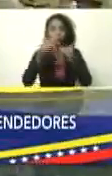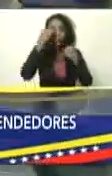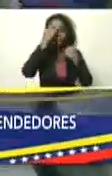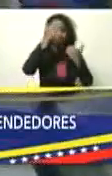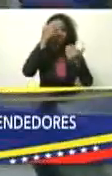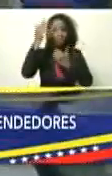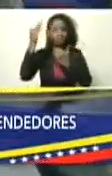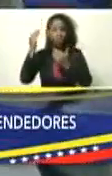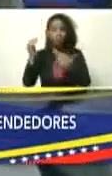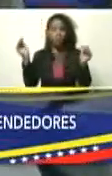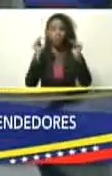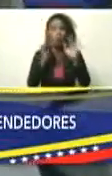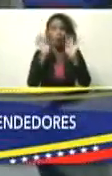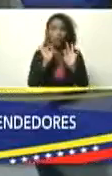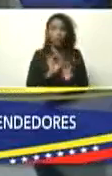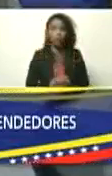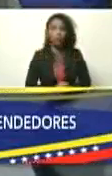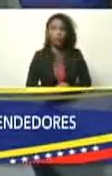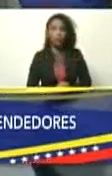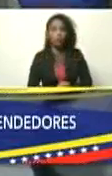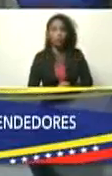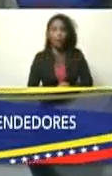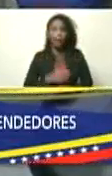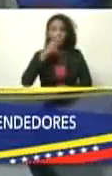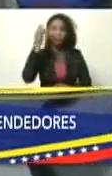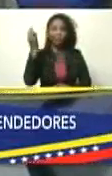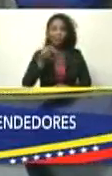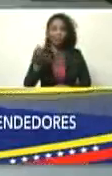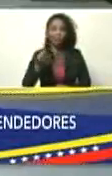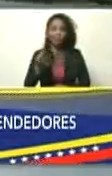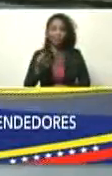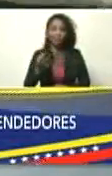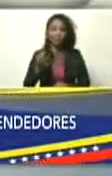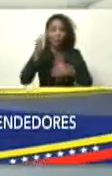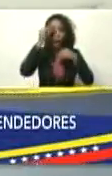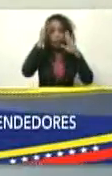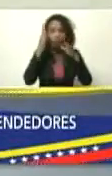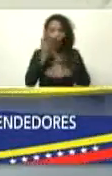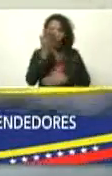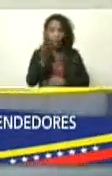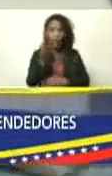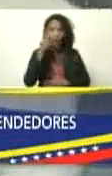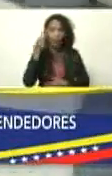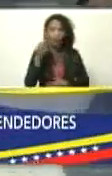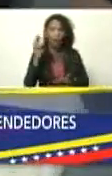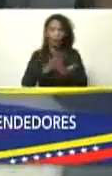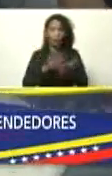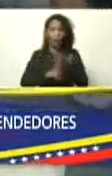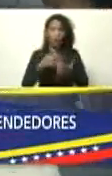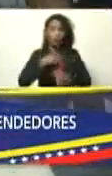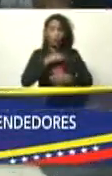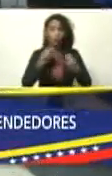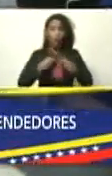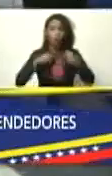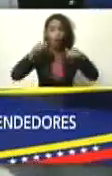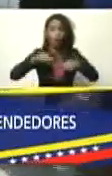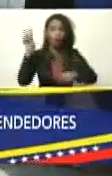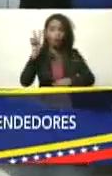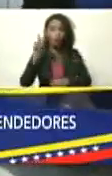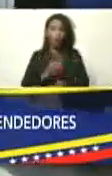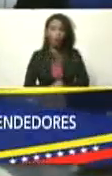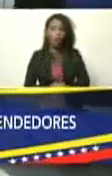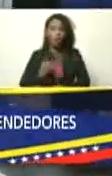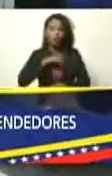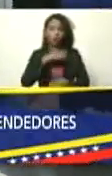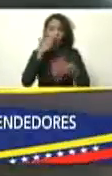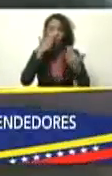presidente, igualmente. Bueno, realmente, escuchándolo a usted y la realidad que estamos viviendo en toda Venezuela, nos estamos